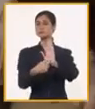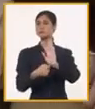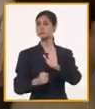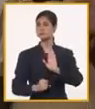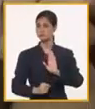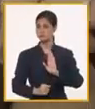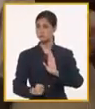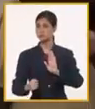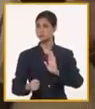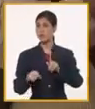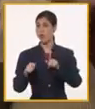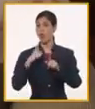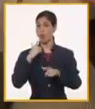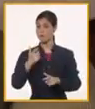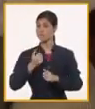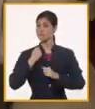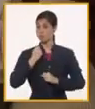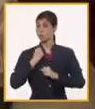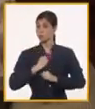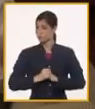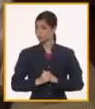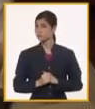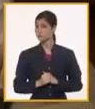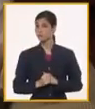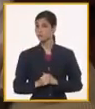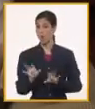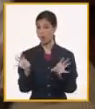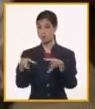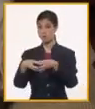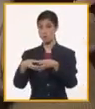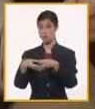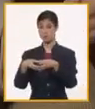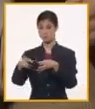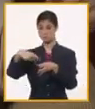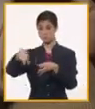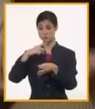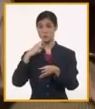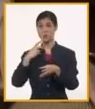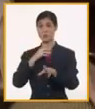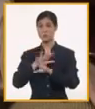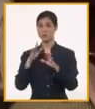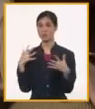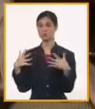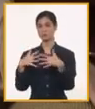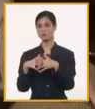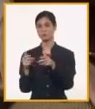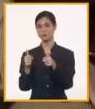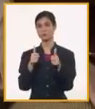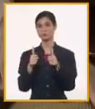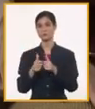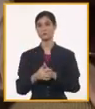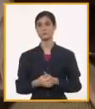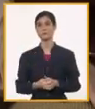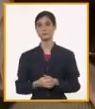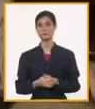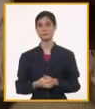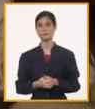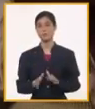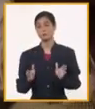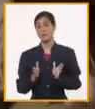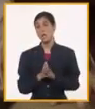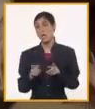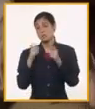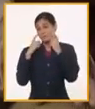su... Y bueno, hacía, pero claro, tenía su grupo, por decirlo de alguna manera. Y esto es lo más